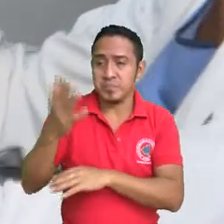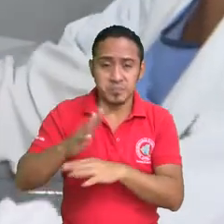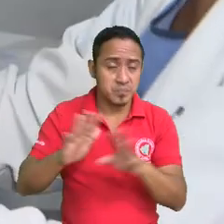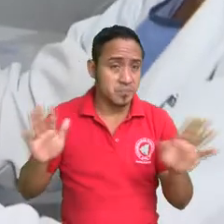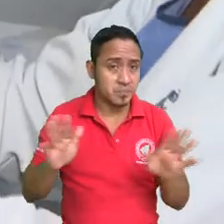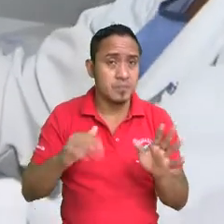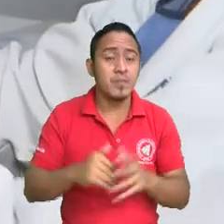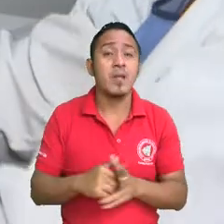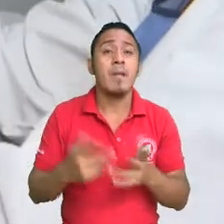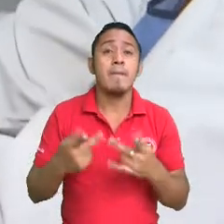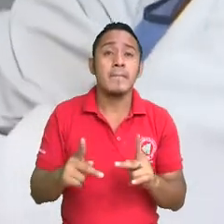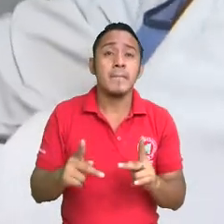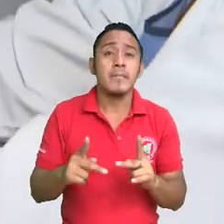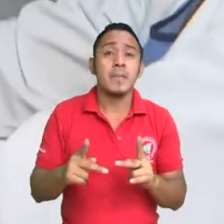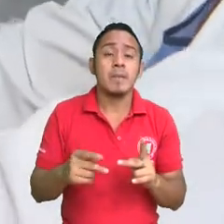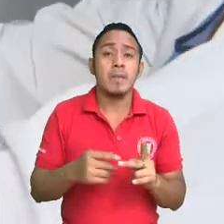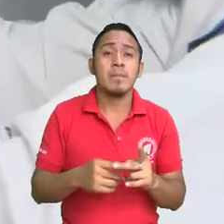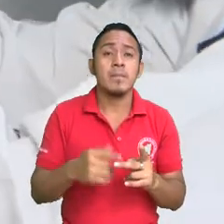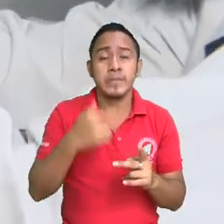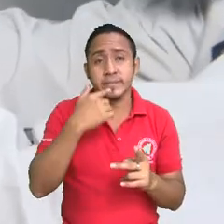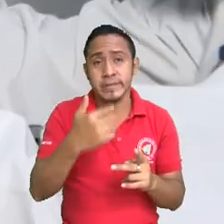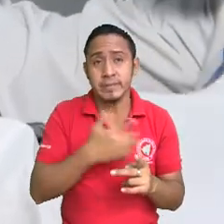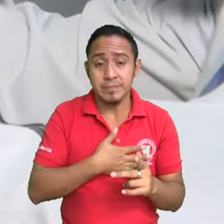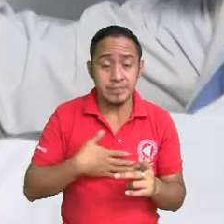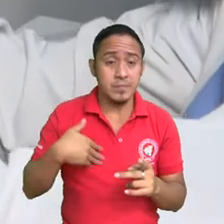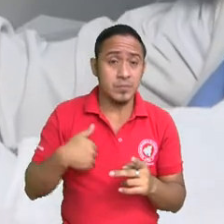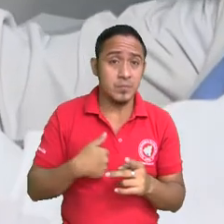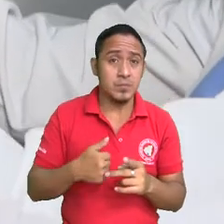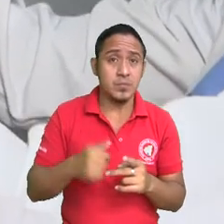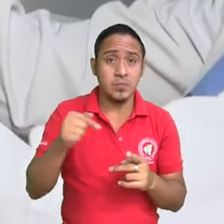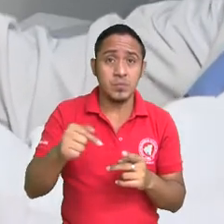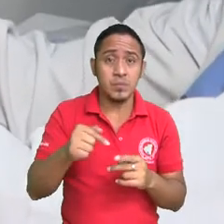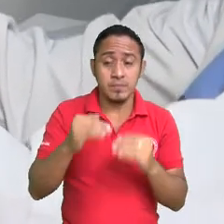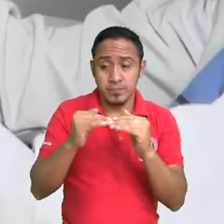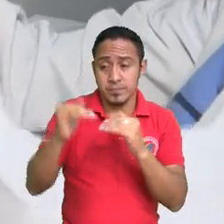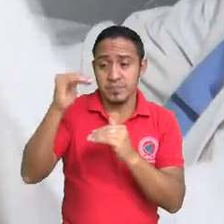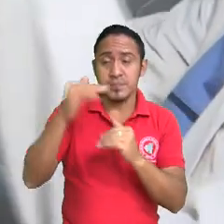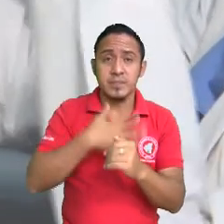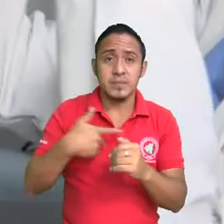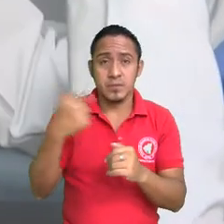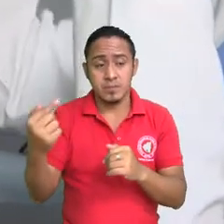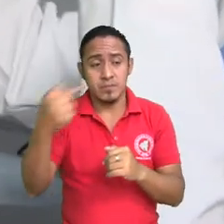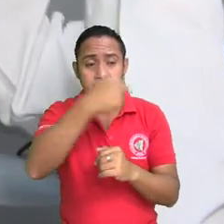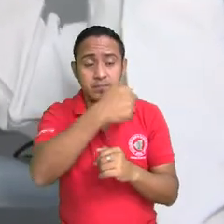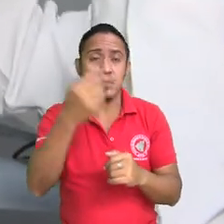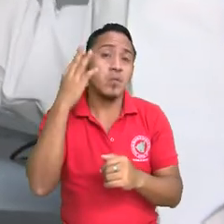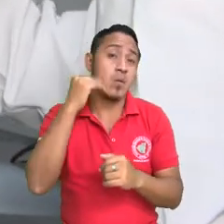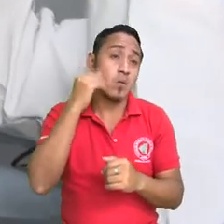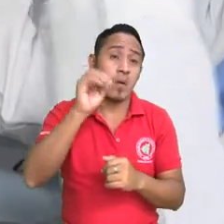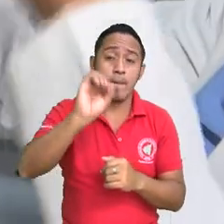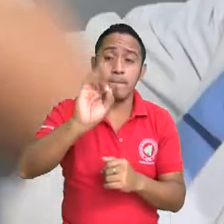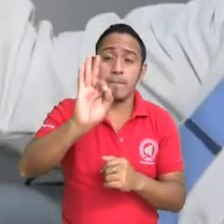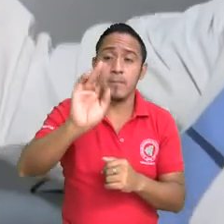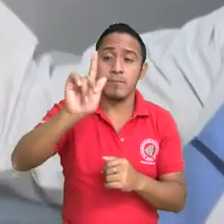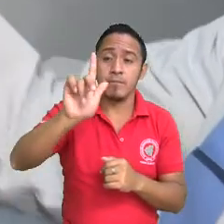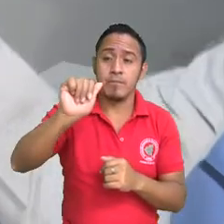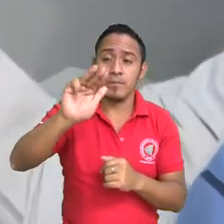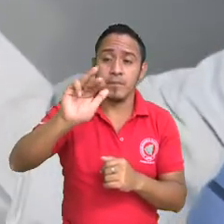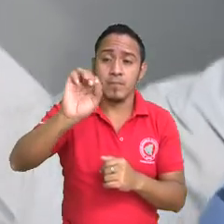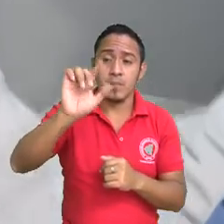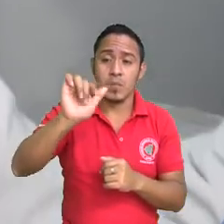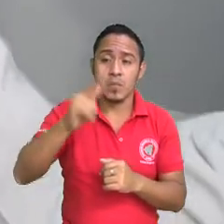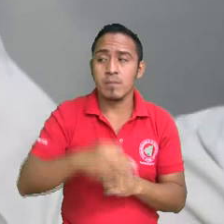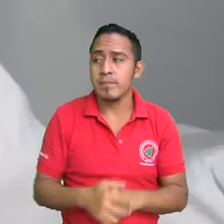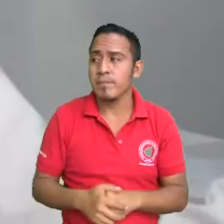permanente. Pero sí, es muy recomendable que cuando encuentren medidas altas, lo transfieran mejor con un oftalmólogo. Ahora,